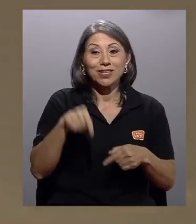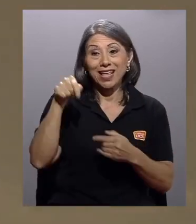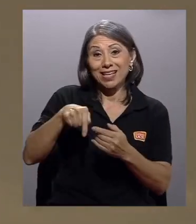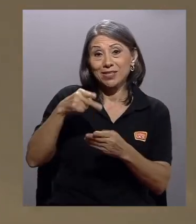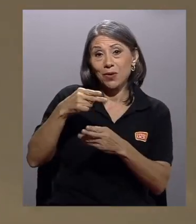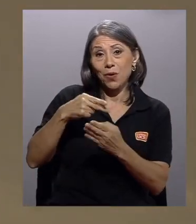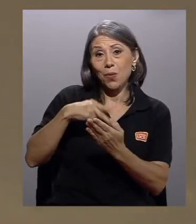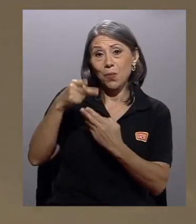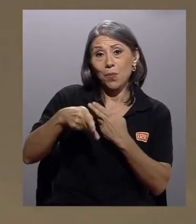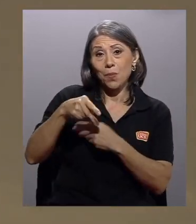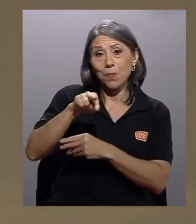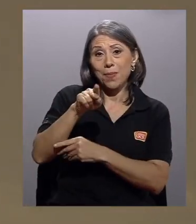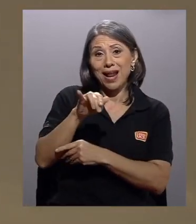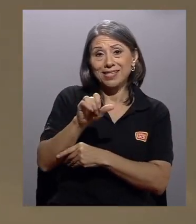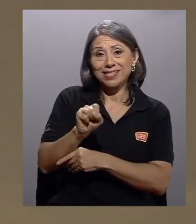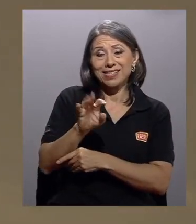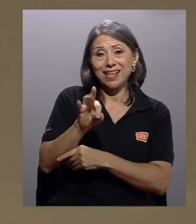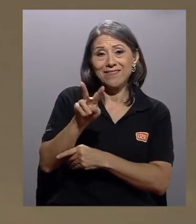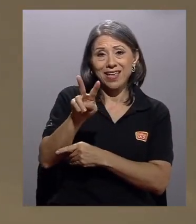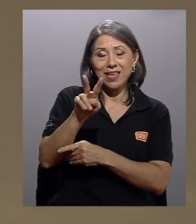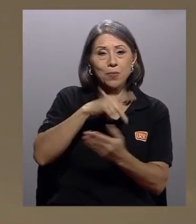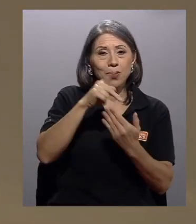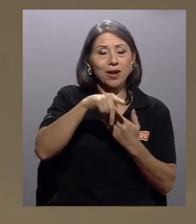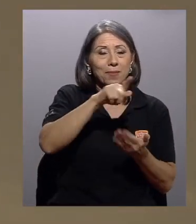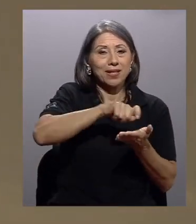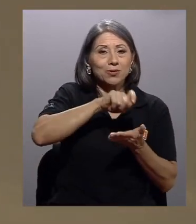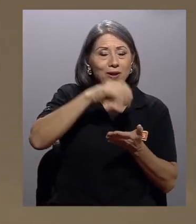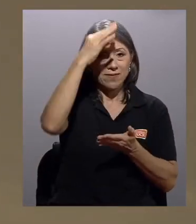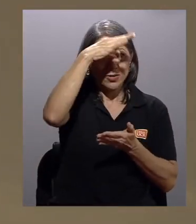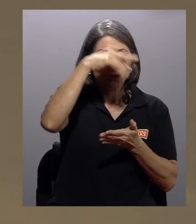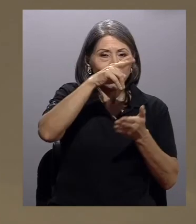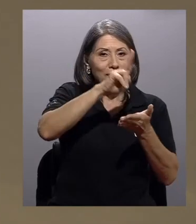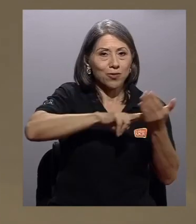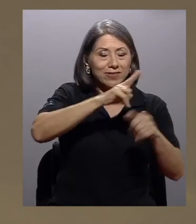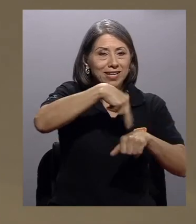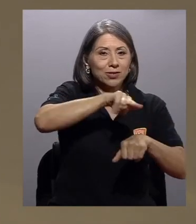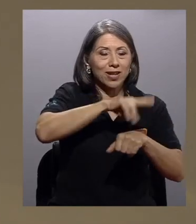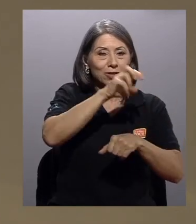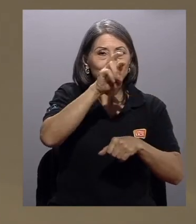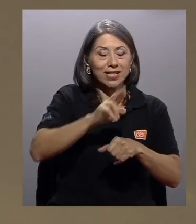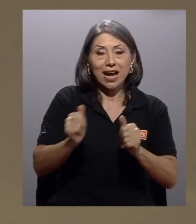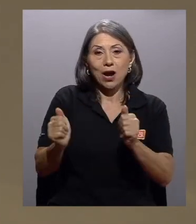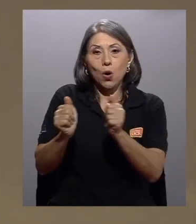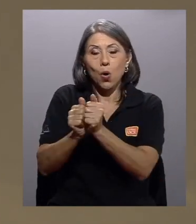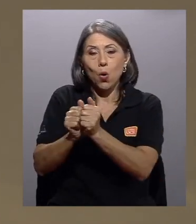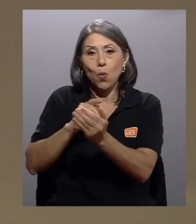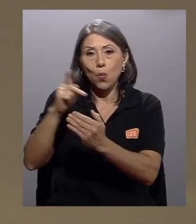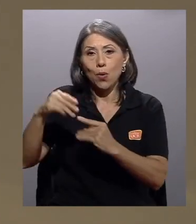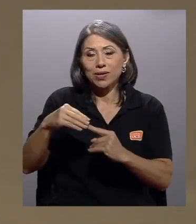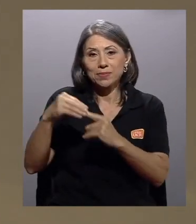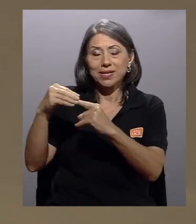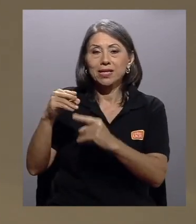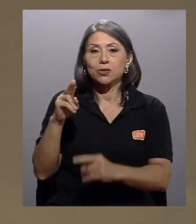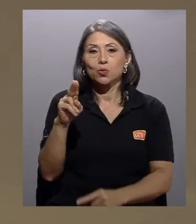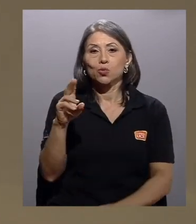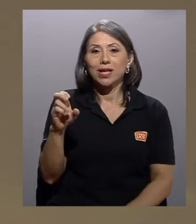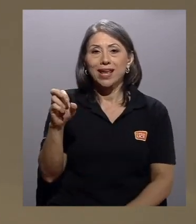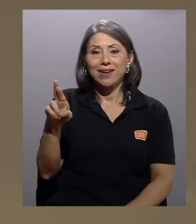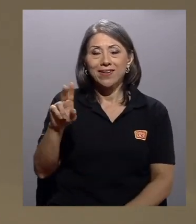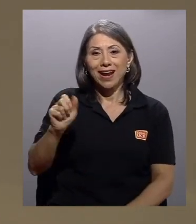fue Praxis TV, programa de la Escuela de Filosofía de la Universidad Nacional de Costa Rica, en coproducción con Especiales